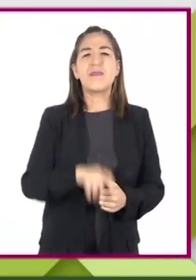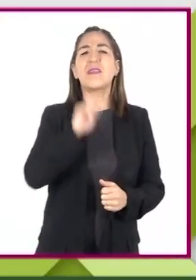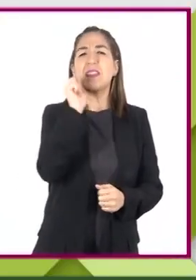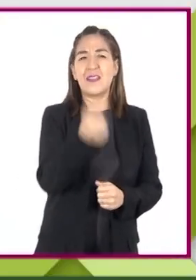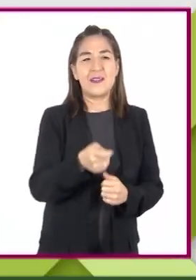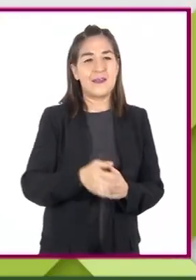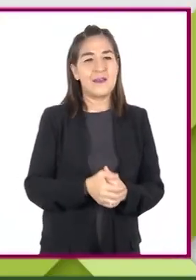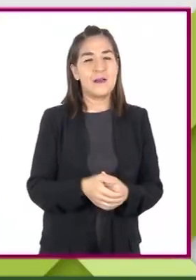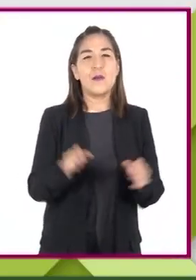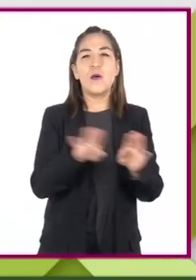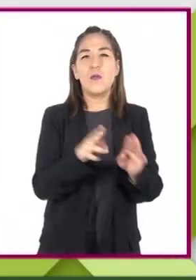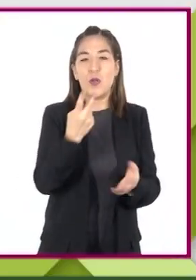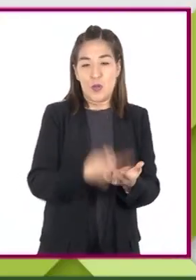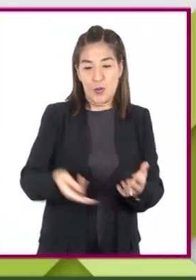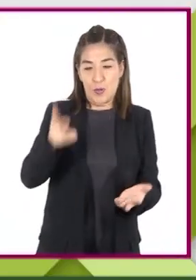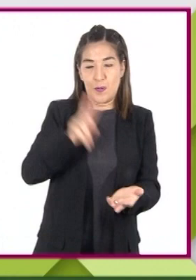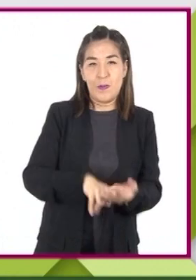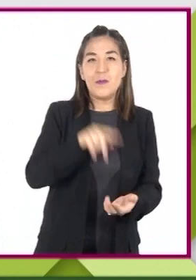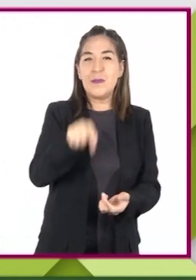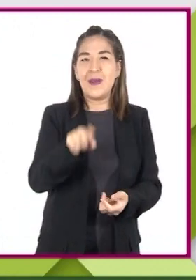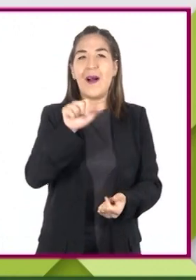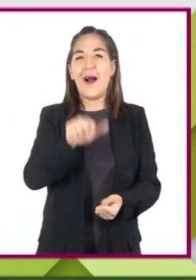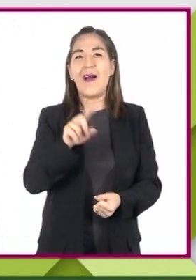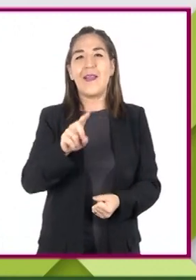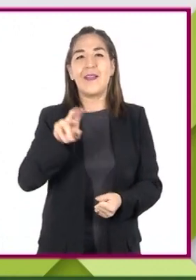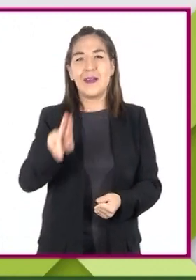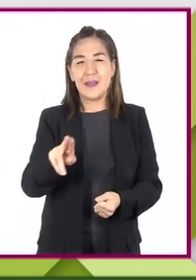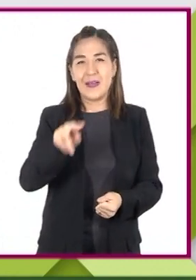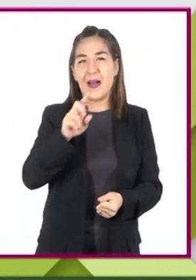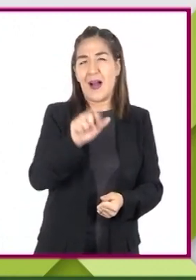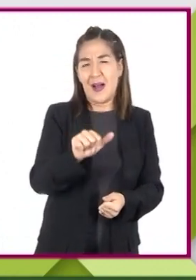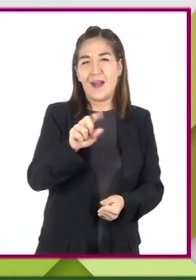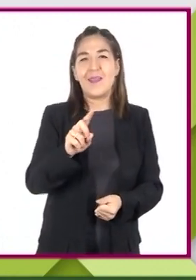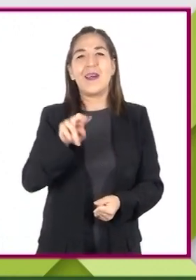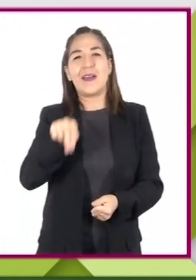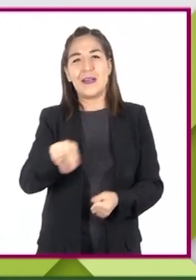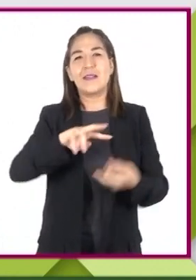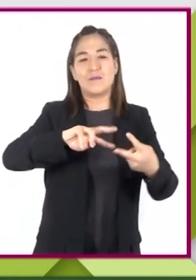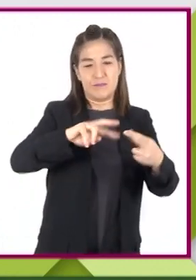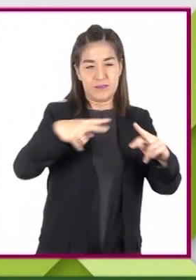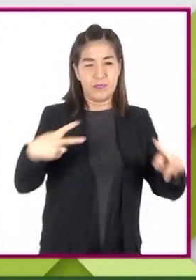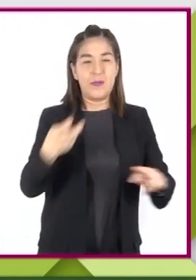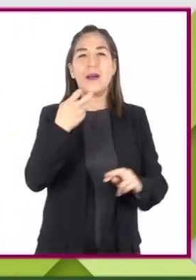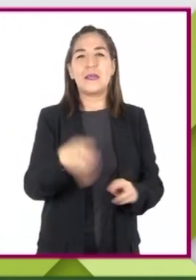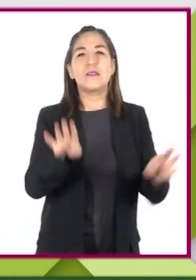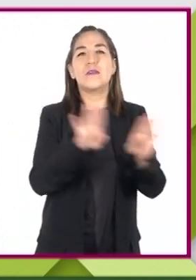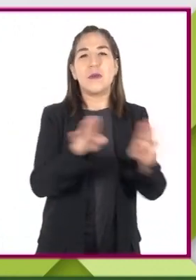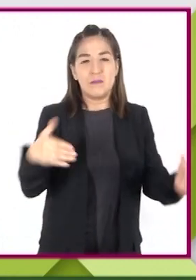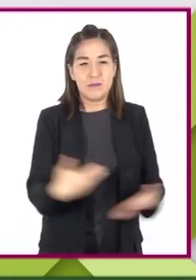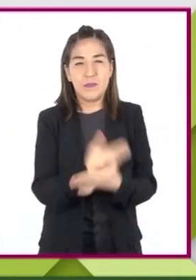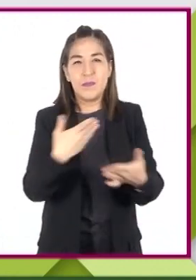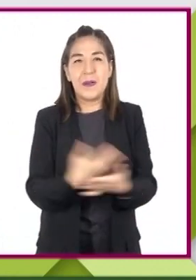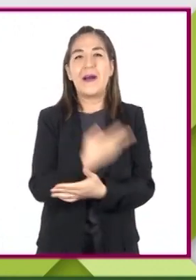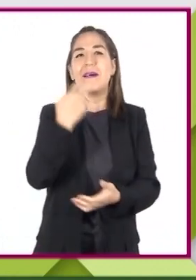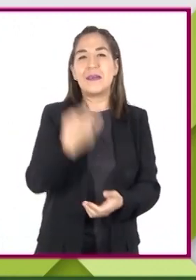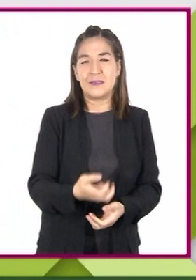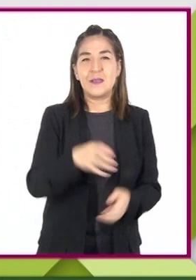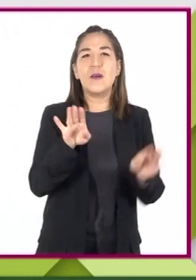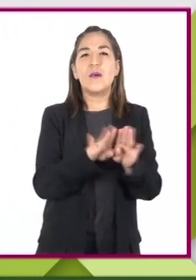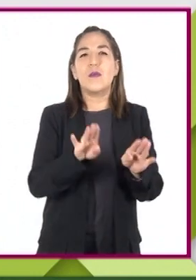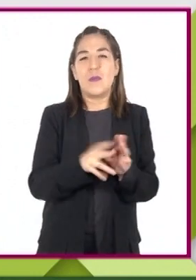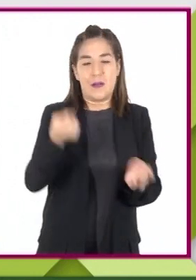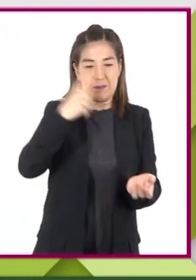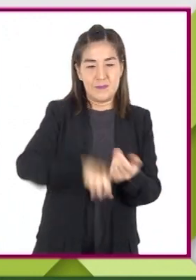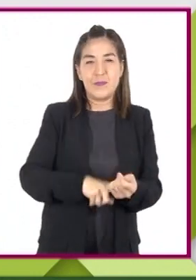Consiste en la duplicación del ADN celular del individuo como paso previo a la división del citoplasma en